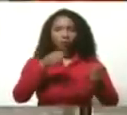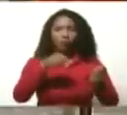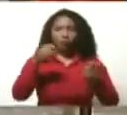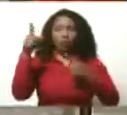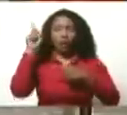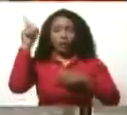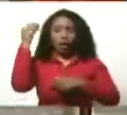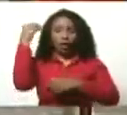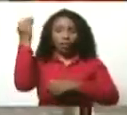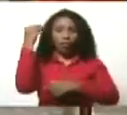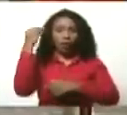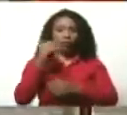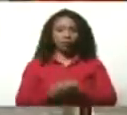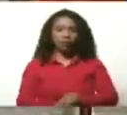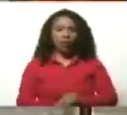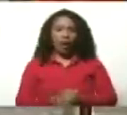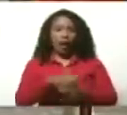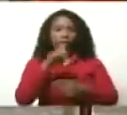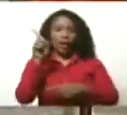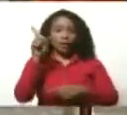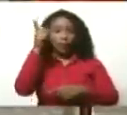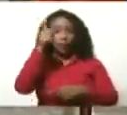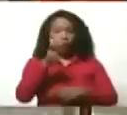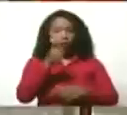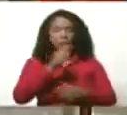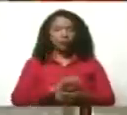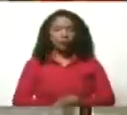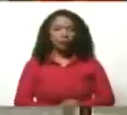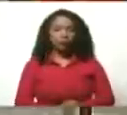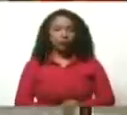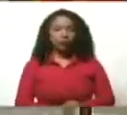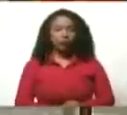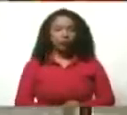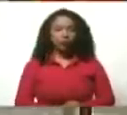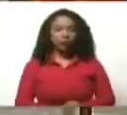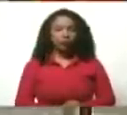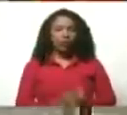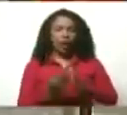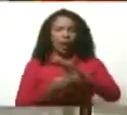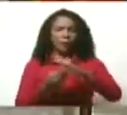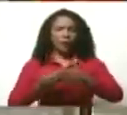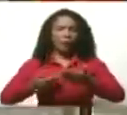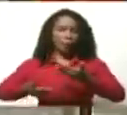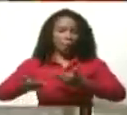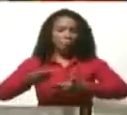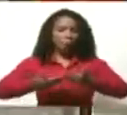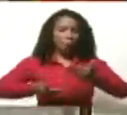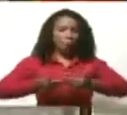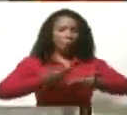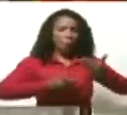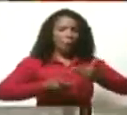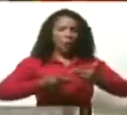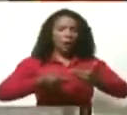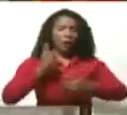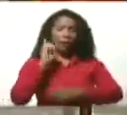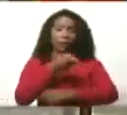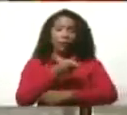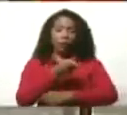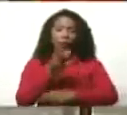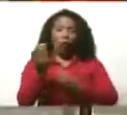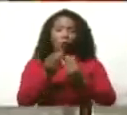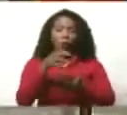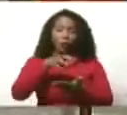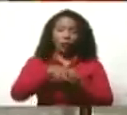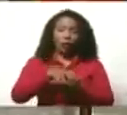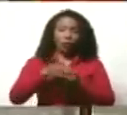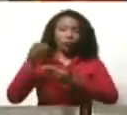a Italia ese sujeto. En base a la cooperación que nos debemos como estados.